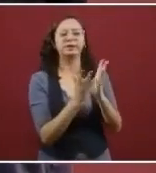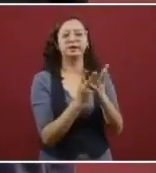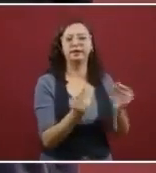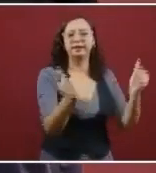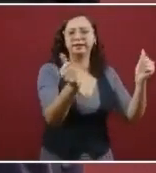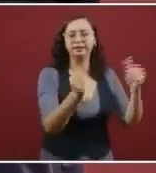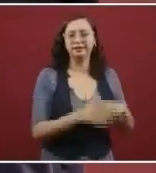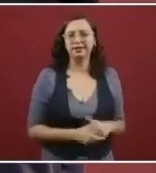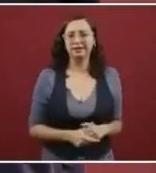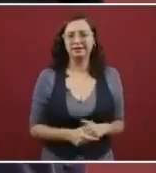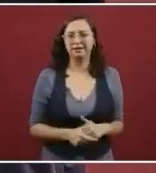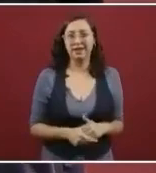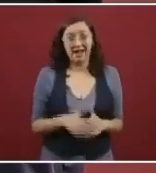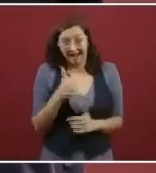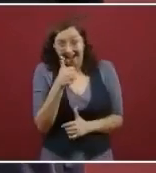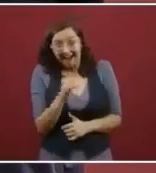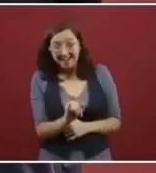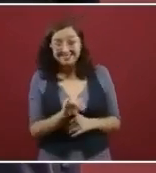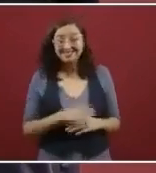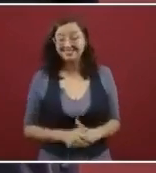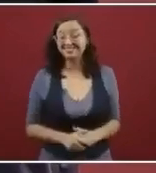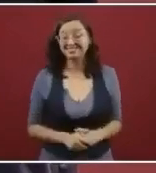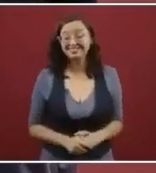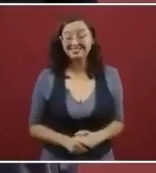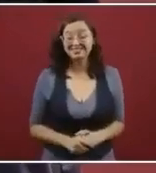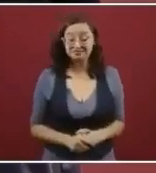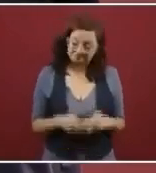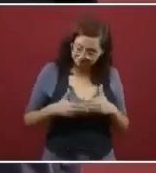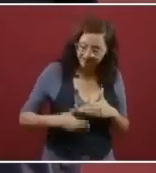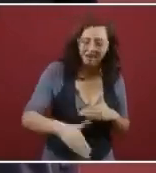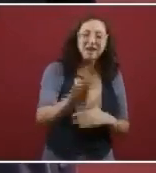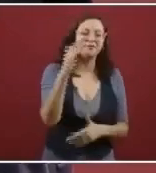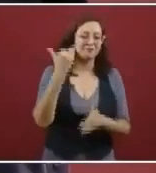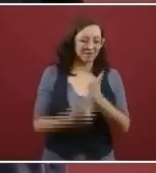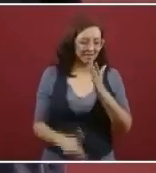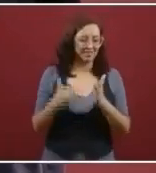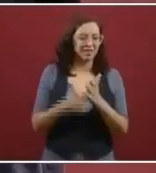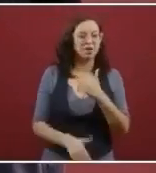Todavía está pendiente, que vamos a dar a conocer los datos